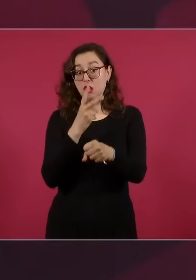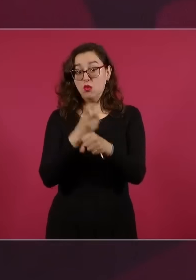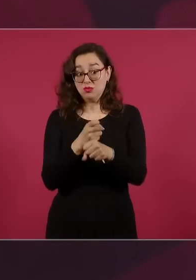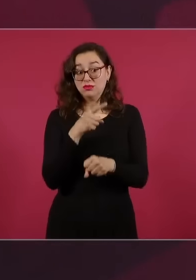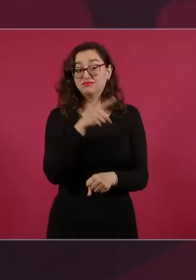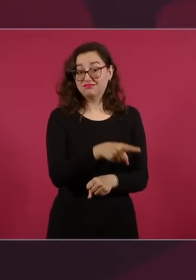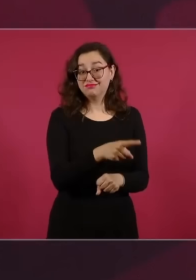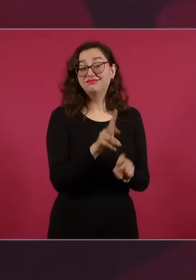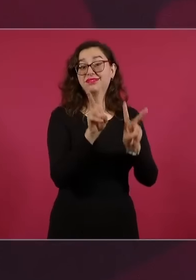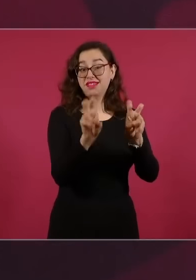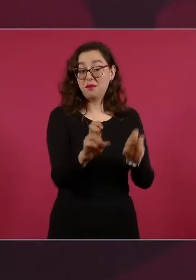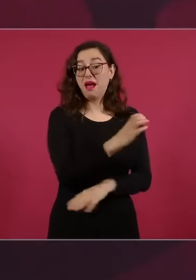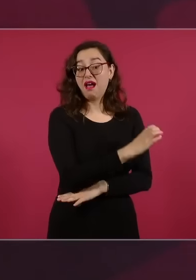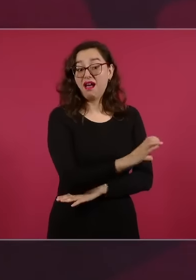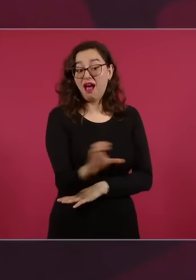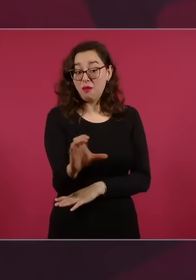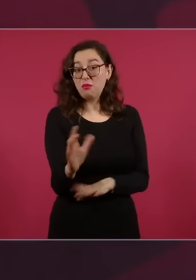presidenciales